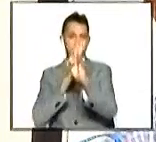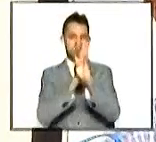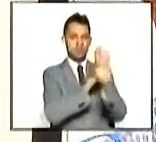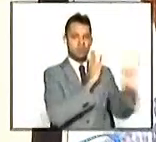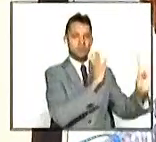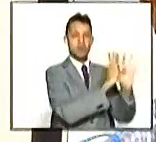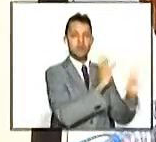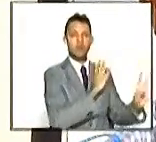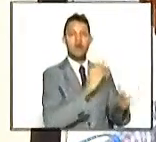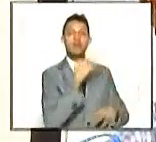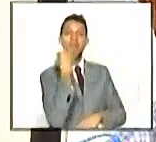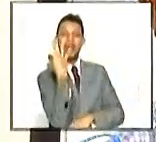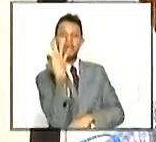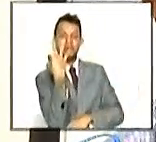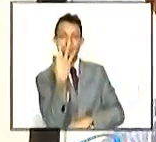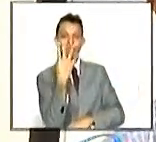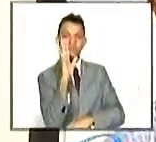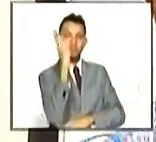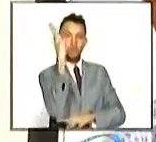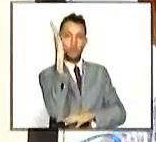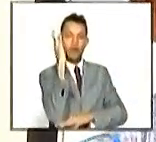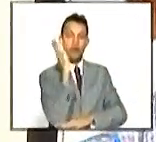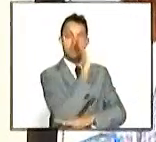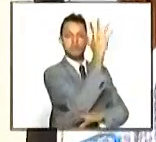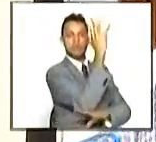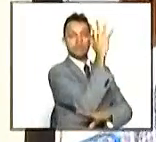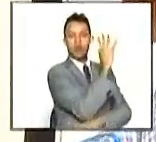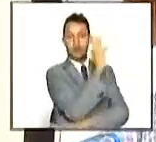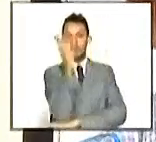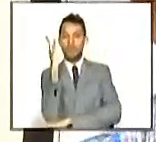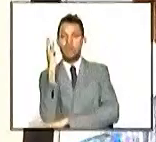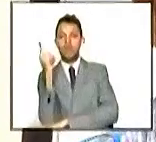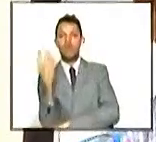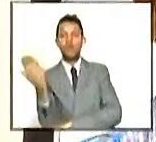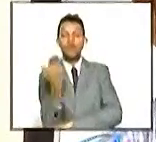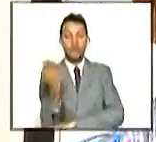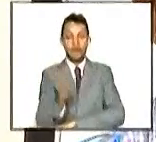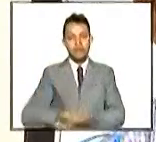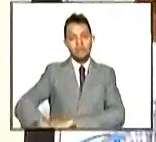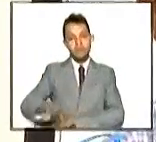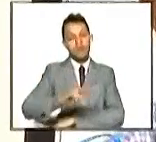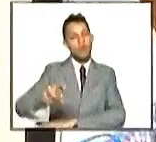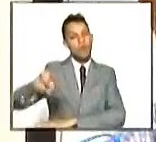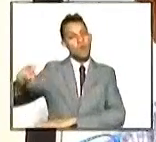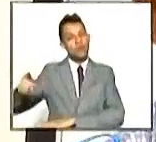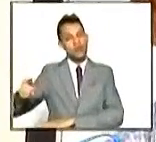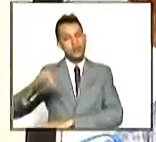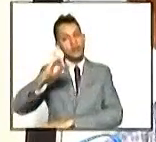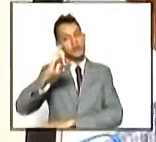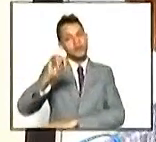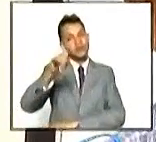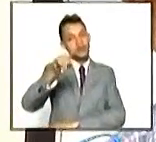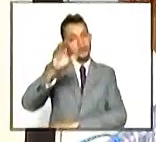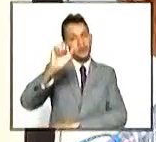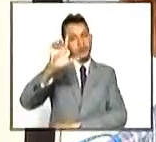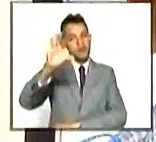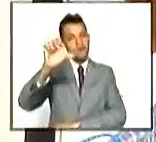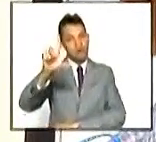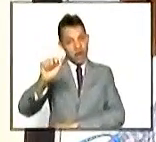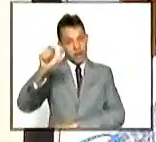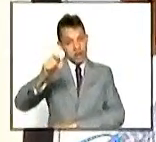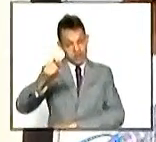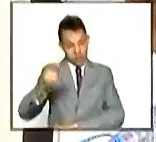palitos los tiene dentro del cultivo de la otra uva? Los tengo dentro del cultivo. ¿Y esta Isabela no necesita fumigarla?